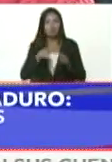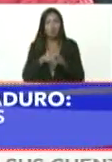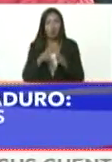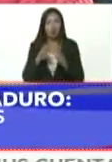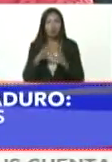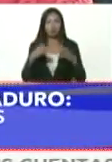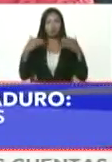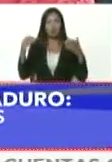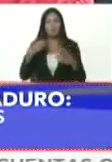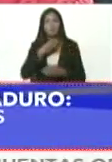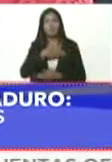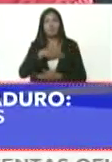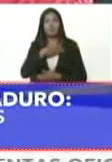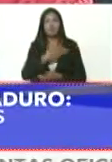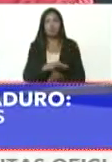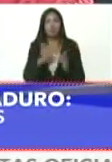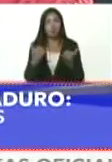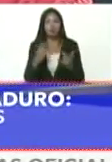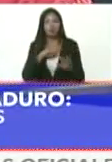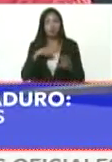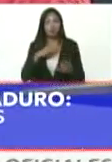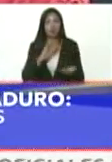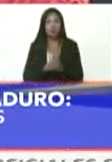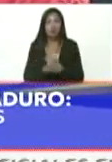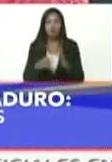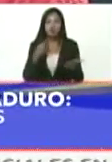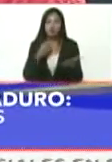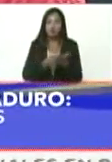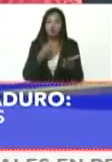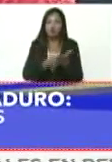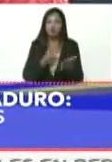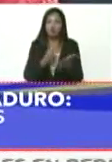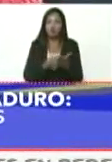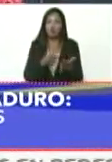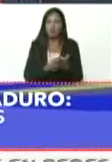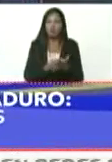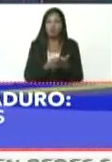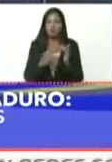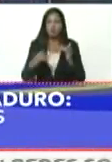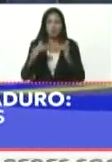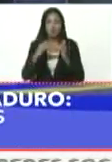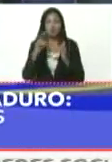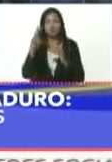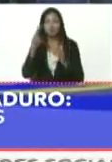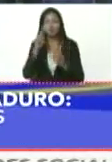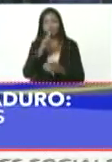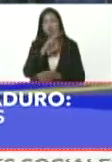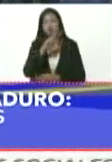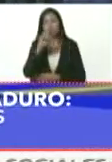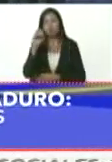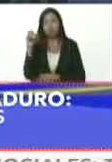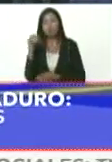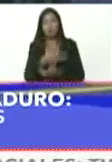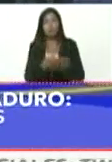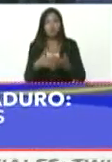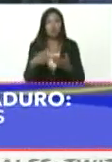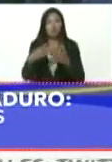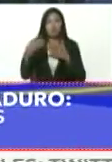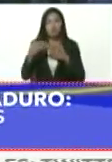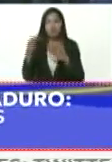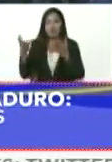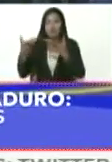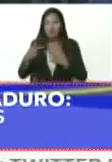misión. Ahorita acabamos de hacer una inversión equivalente a más de 200 millones de dólares para traer